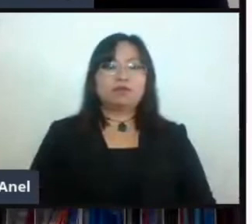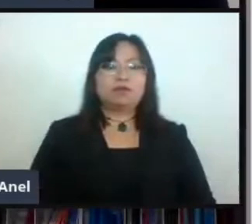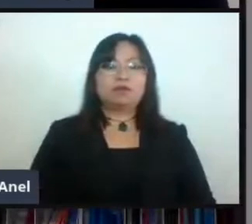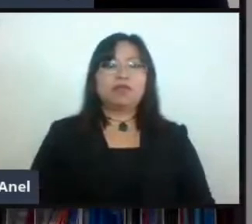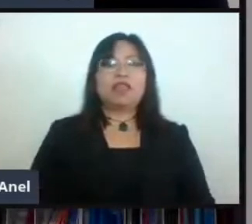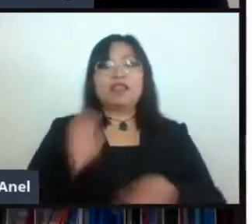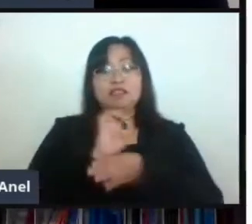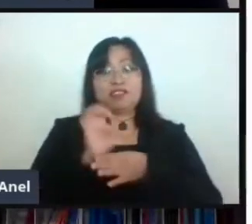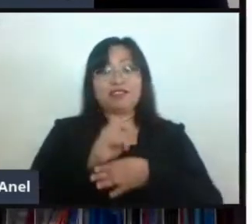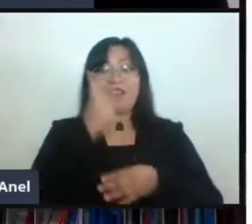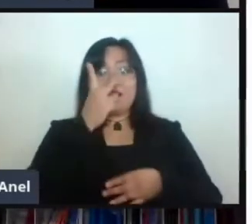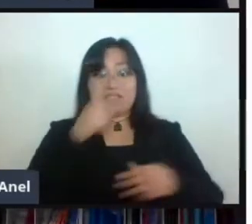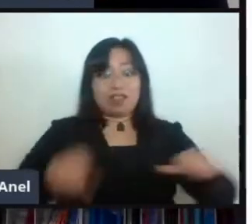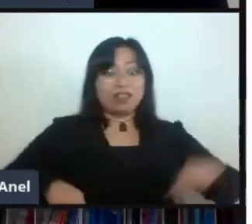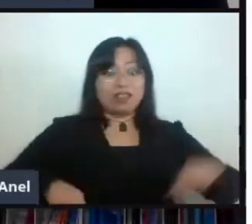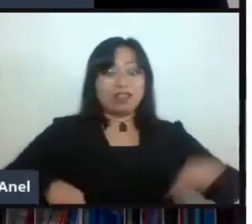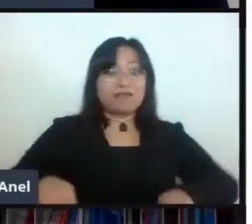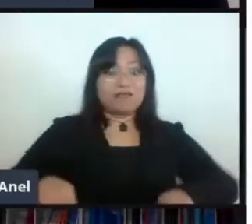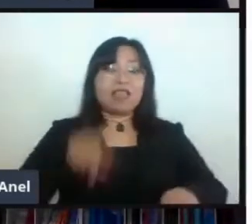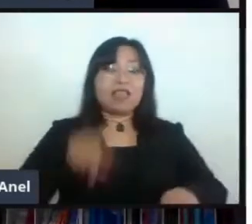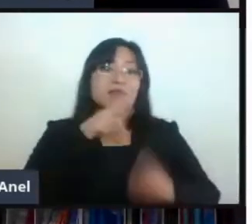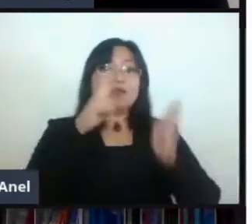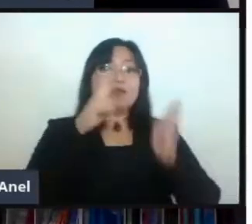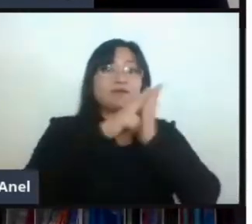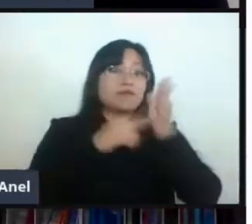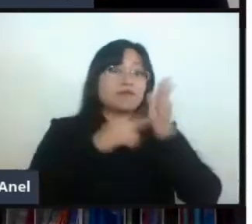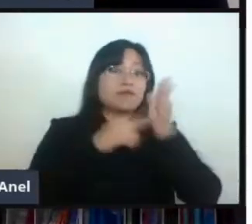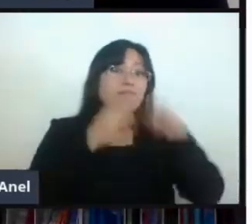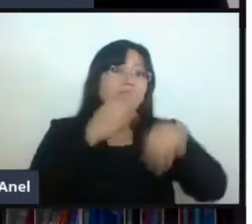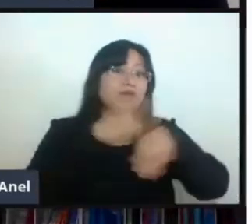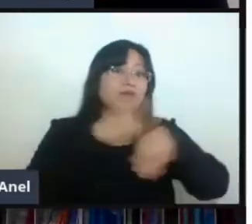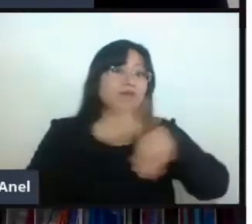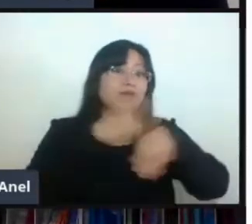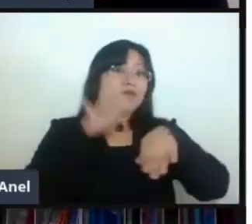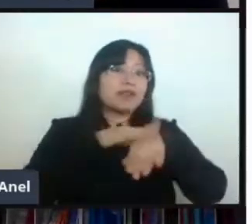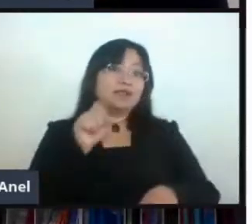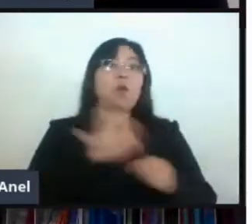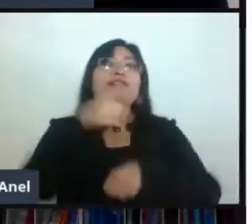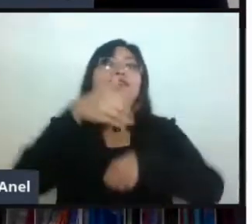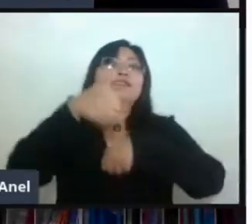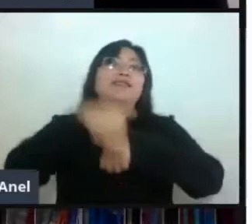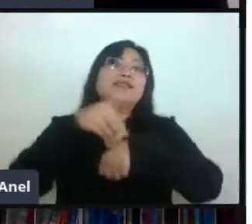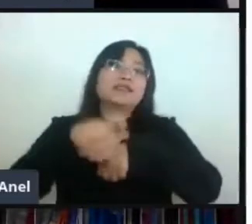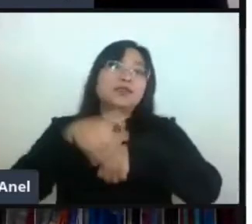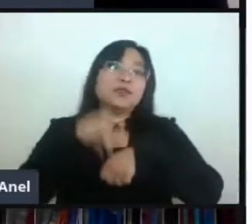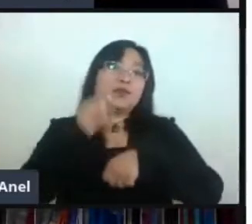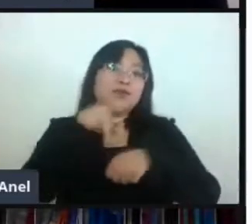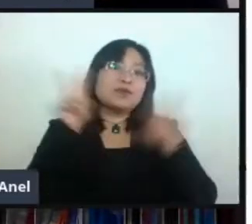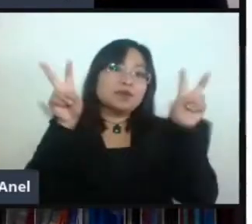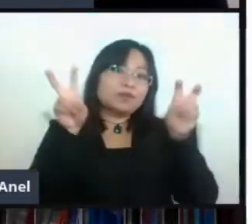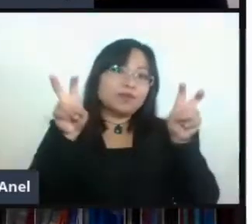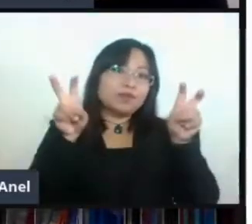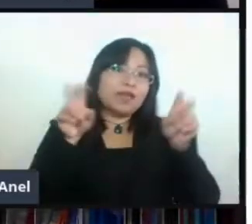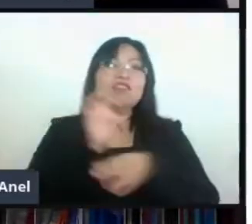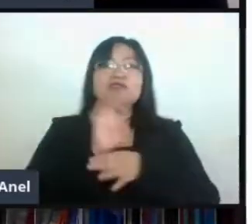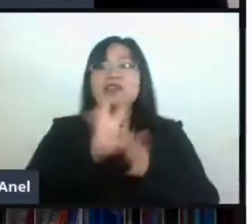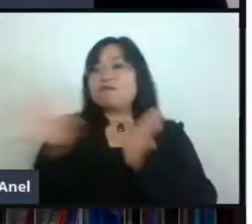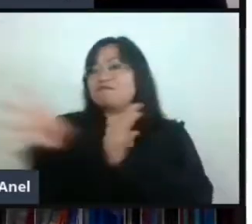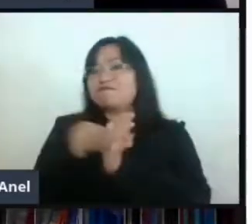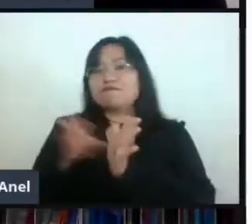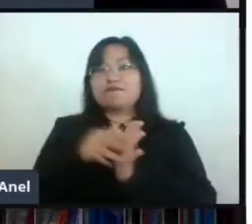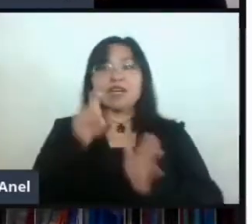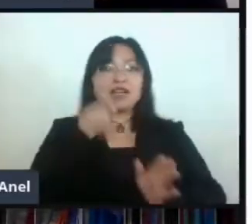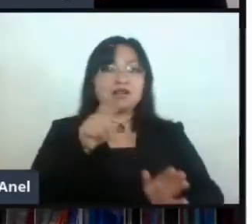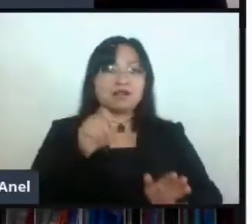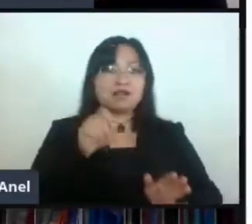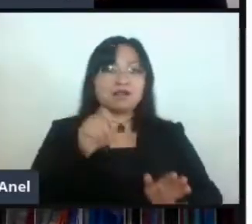se evalúan con la misma rúbrica. Acuérdense que un aprendizaje esperado se logra a partir de varias actividades, no se logra con una actividad.